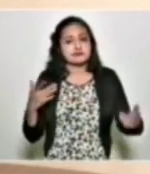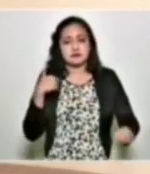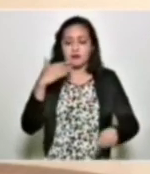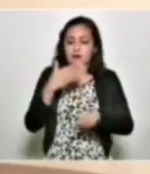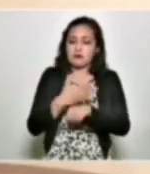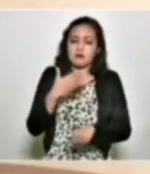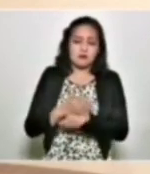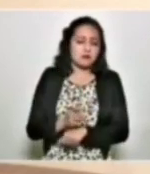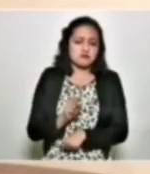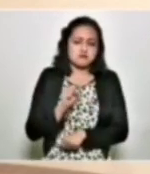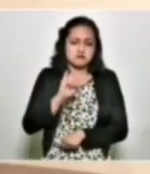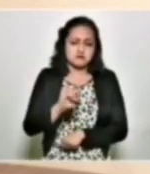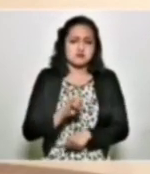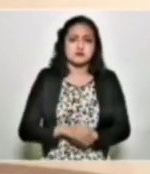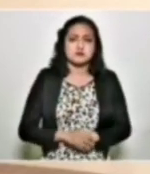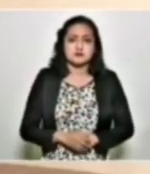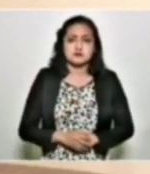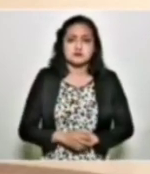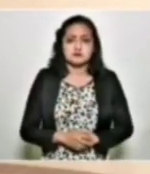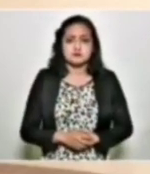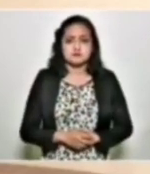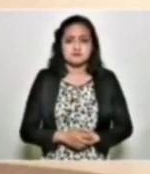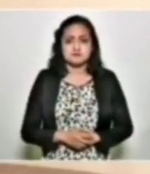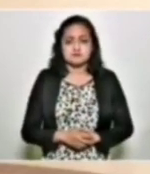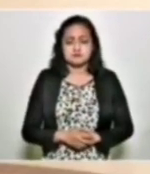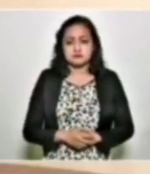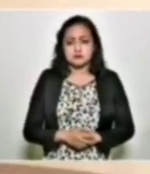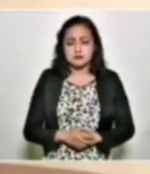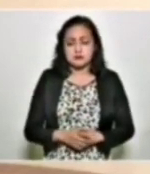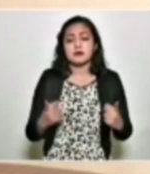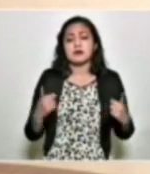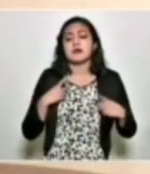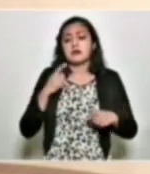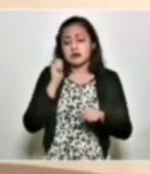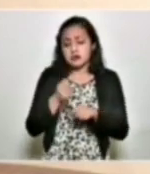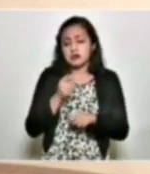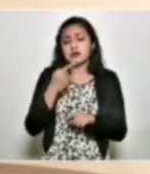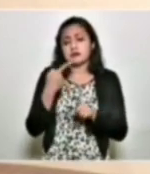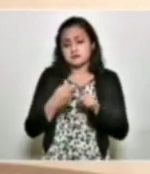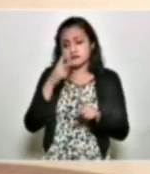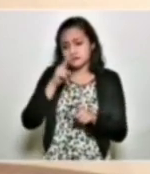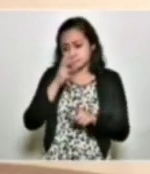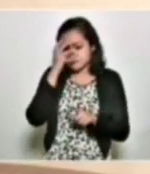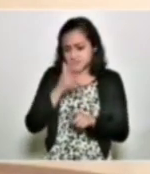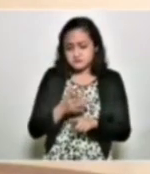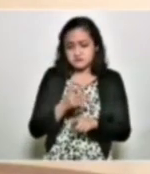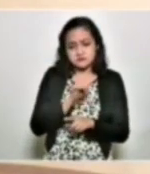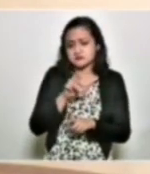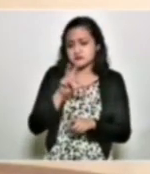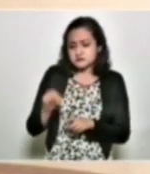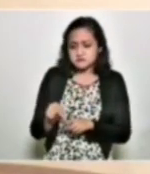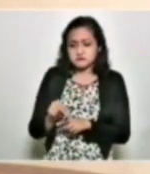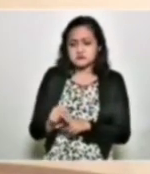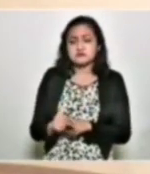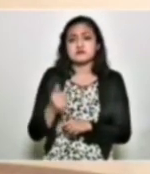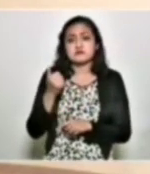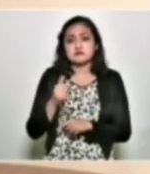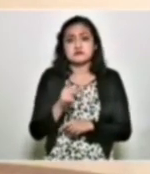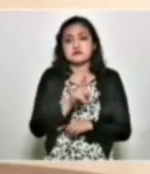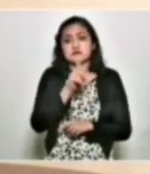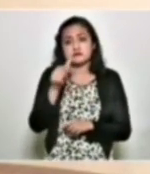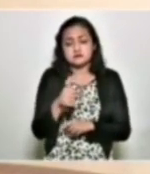sancionará se reconoce se determinará su veracidad o no y se